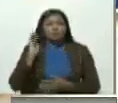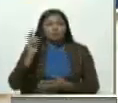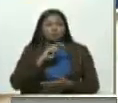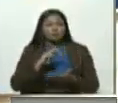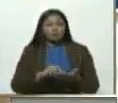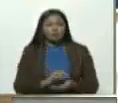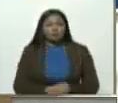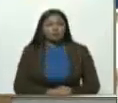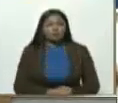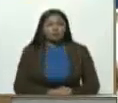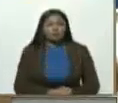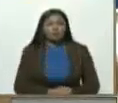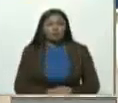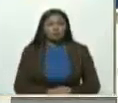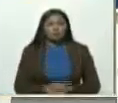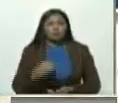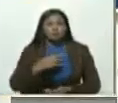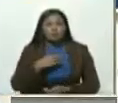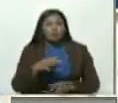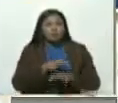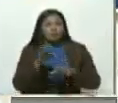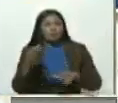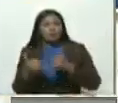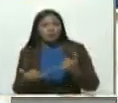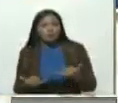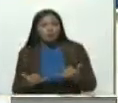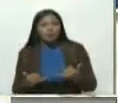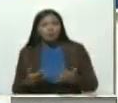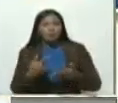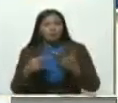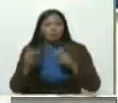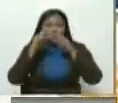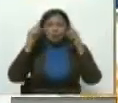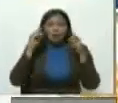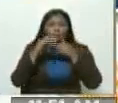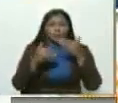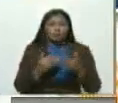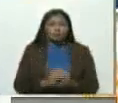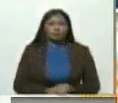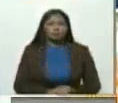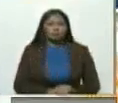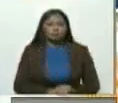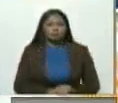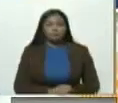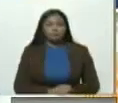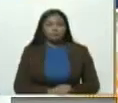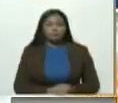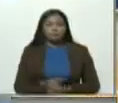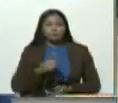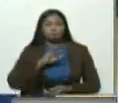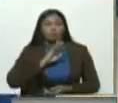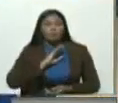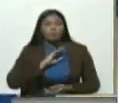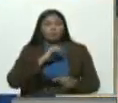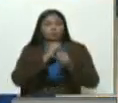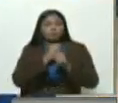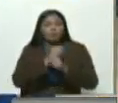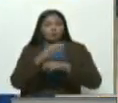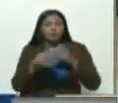Nacional. Quiero dejar con ustedes para otras impresiones relativas al trabajo que venimos haciendo